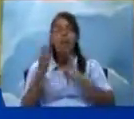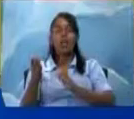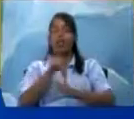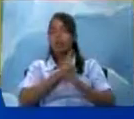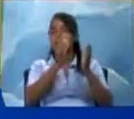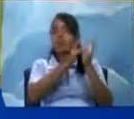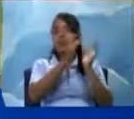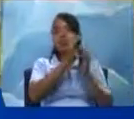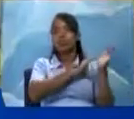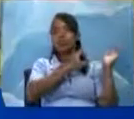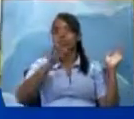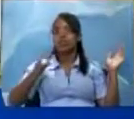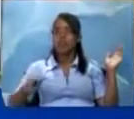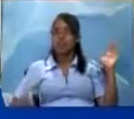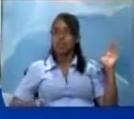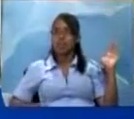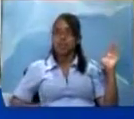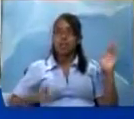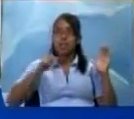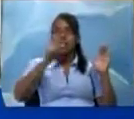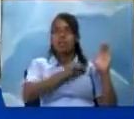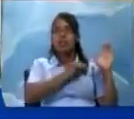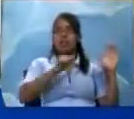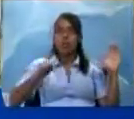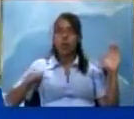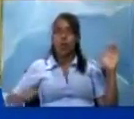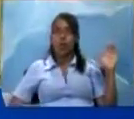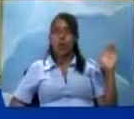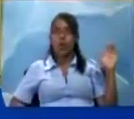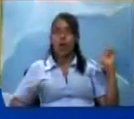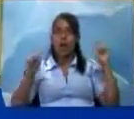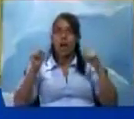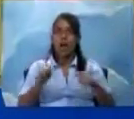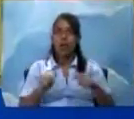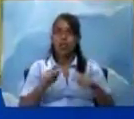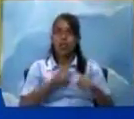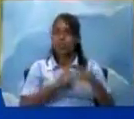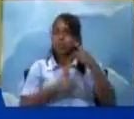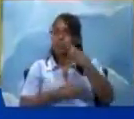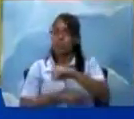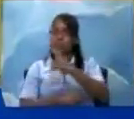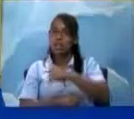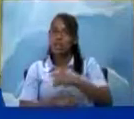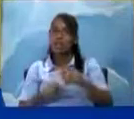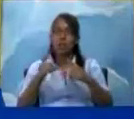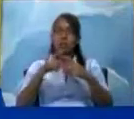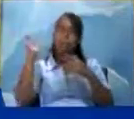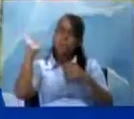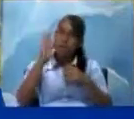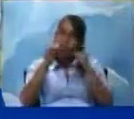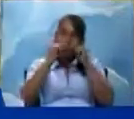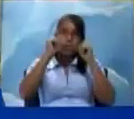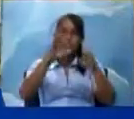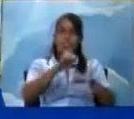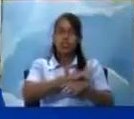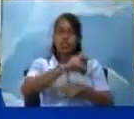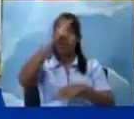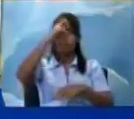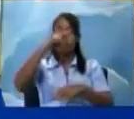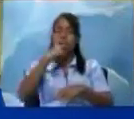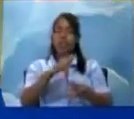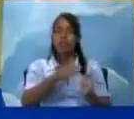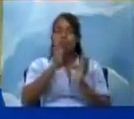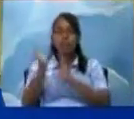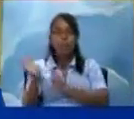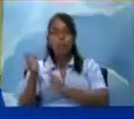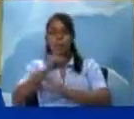lado derecho del Señor. A estos de la derecha, venid benditos de mi Padre, y a los